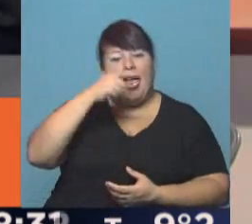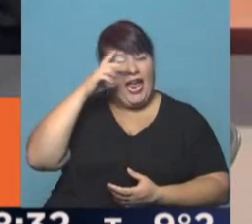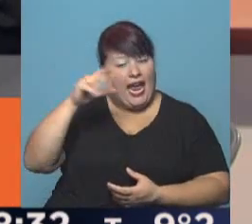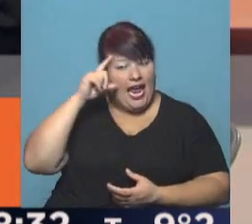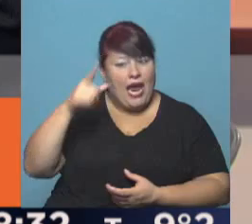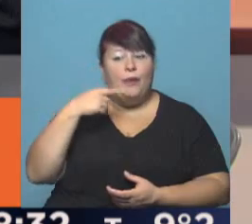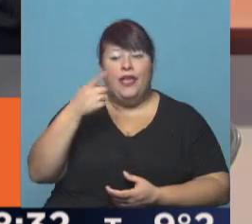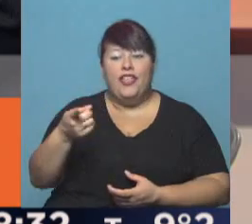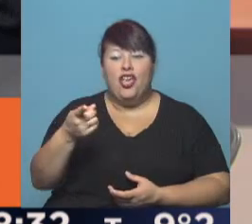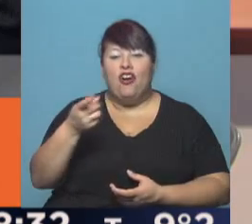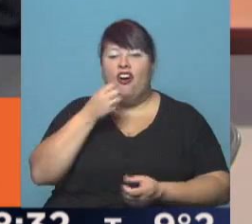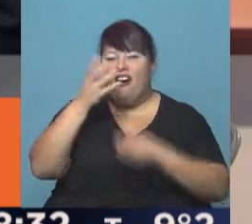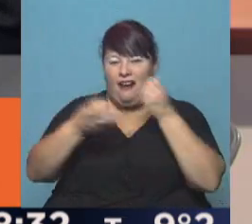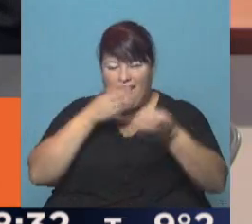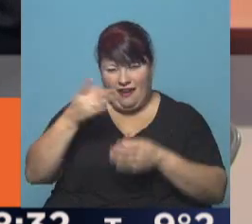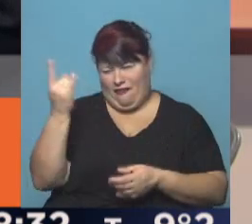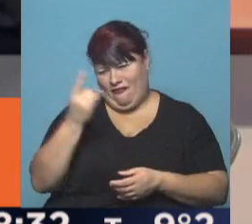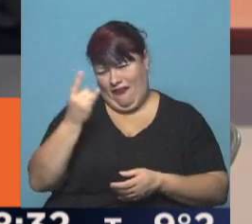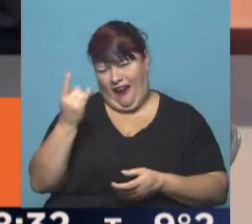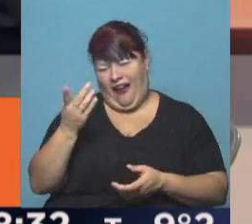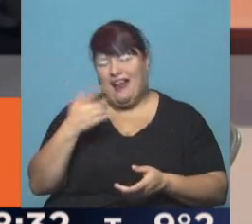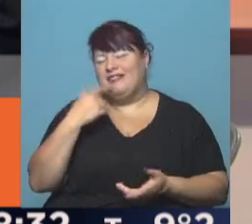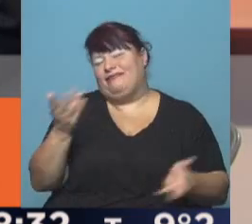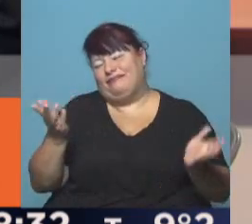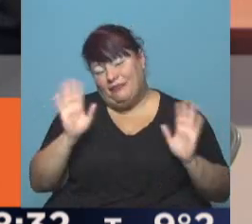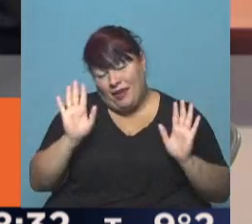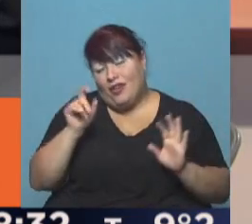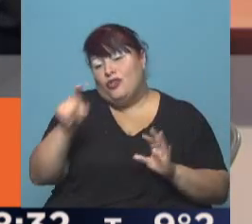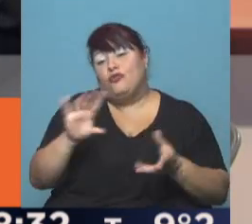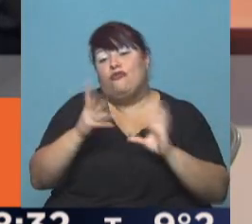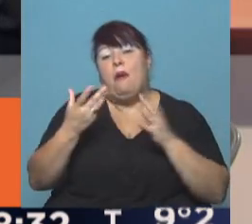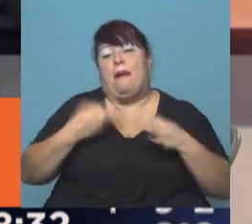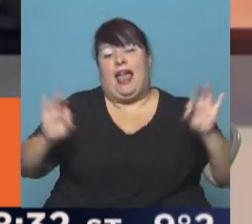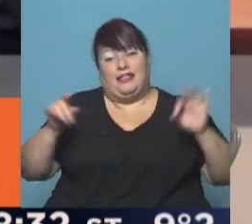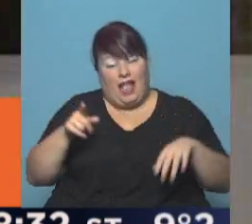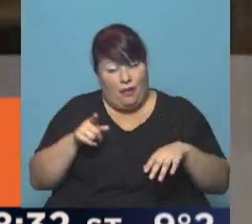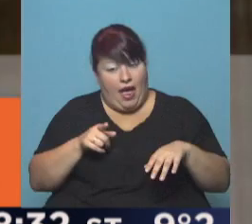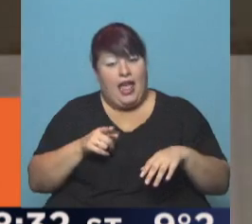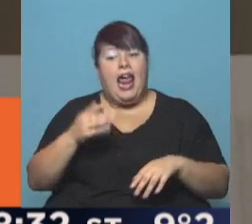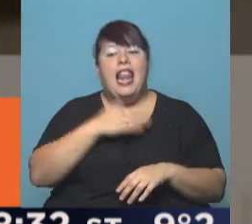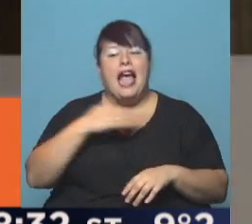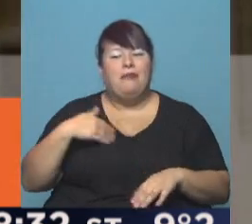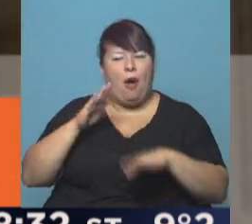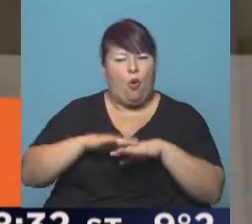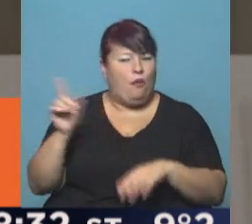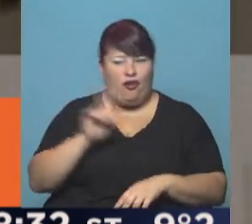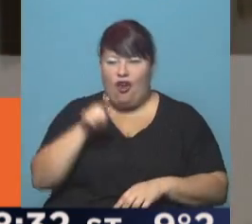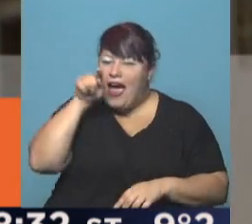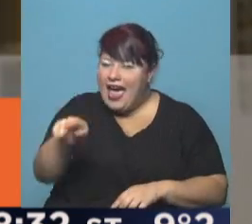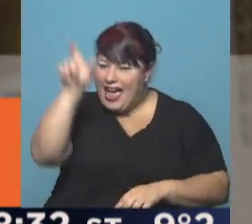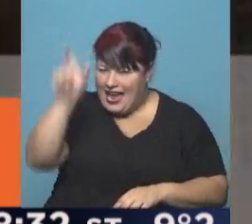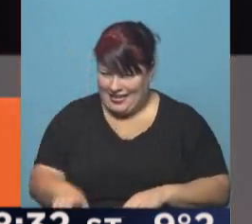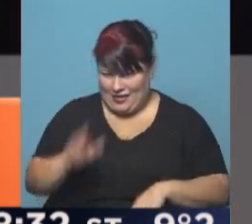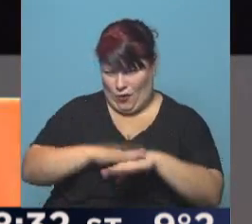decía en su descargo, falso descargo si uno quiere, pero es su defensa, las madres procesadas. No, Eve de